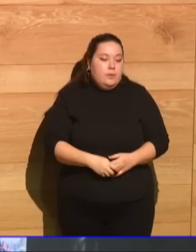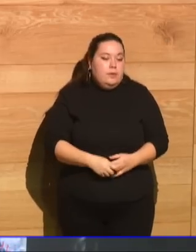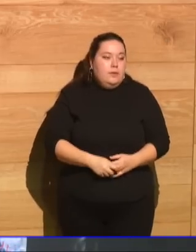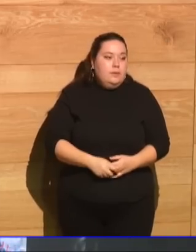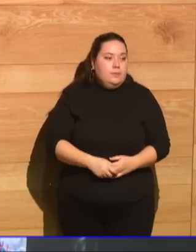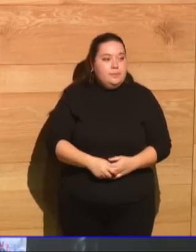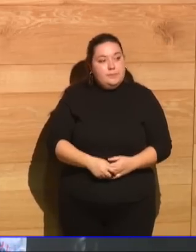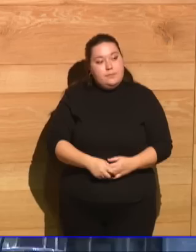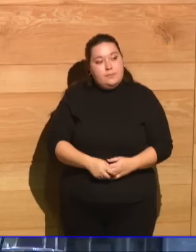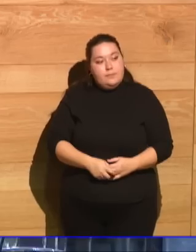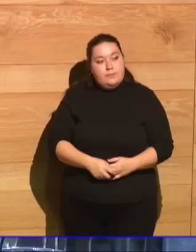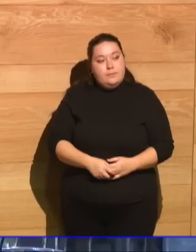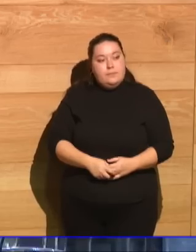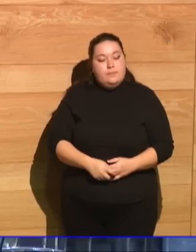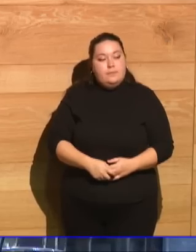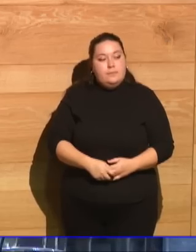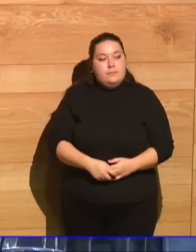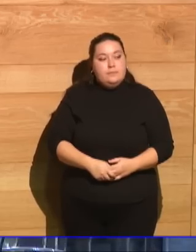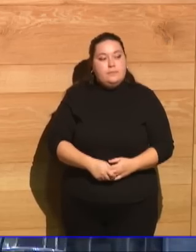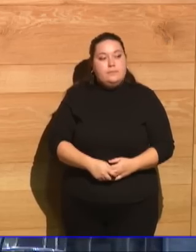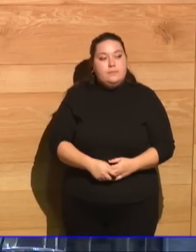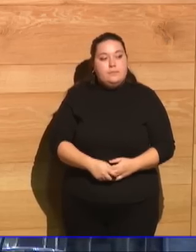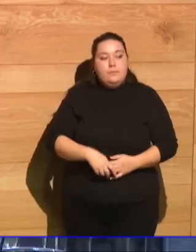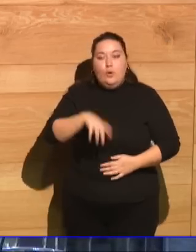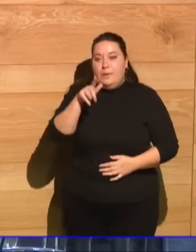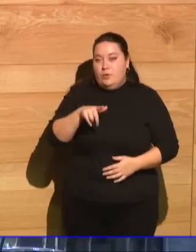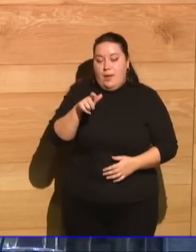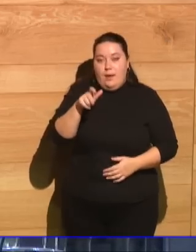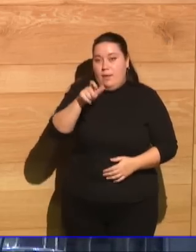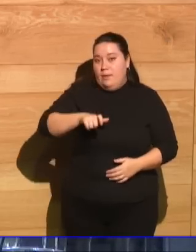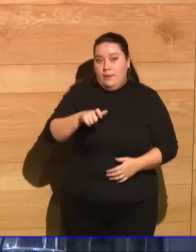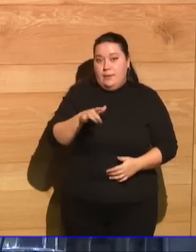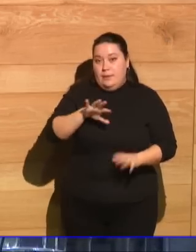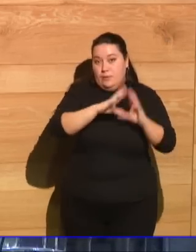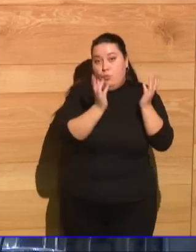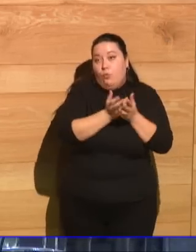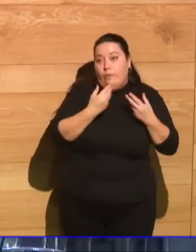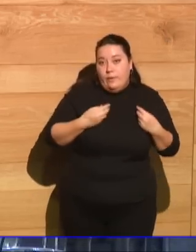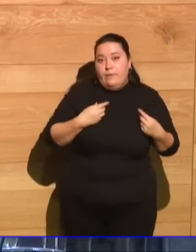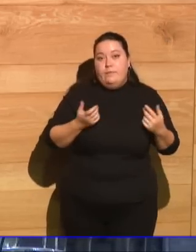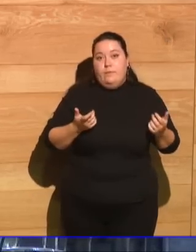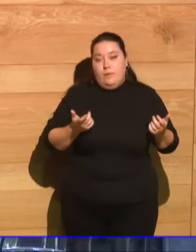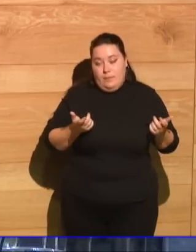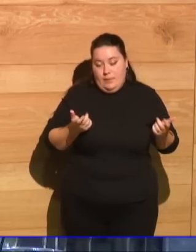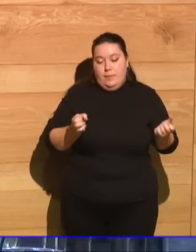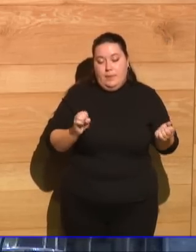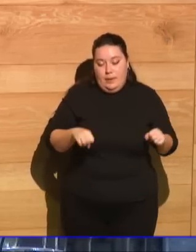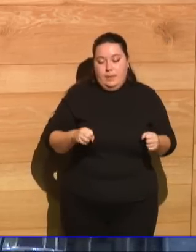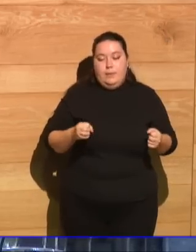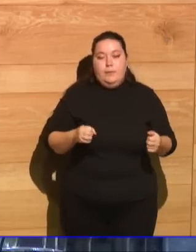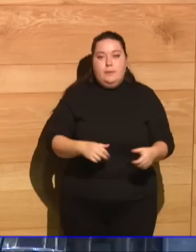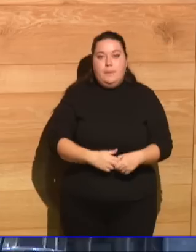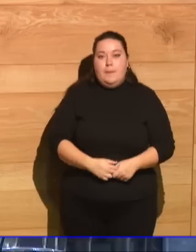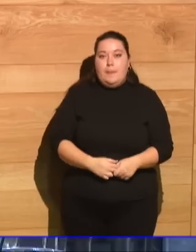es. O sea, más cerca puede estar una persona que vive en este mundo, ¿no? Que no es un trozo de carne con ojos, ¿vale?